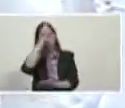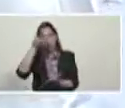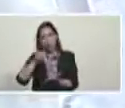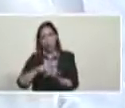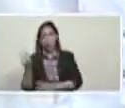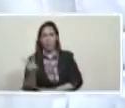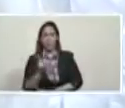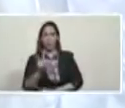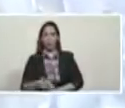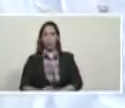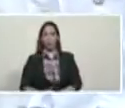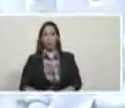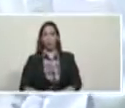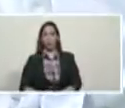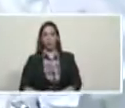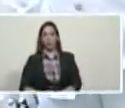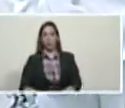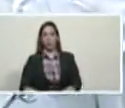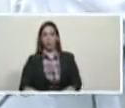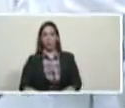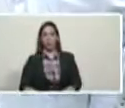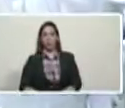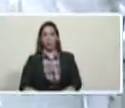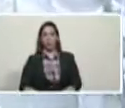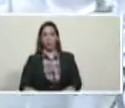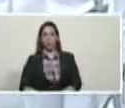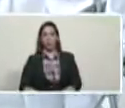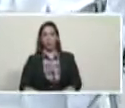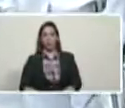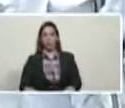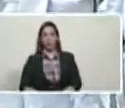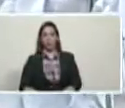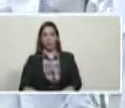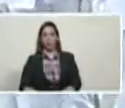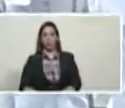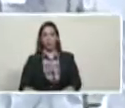nacional. ¡Atención! ¡Fir!